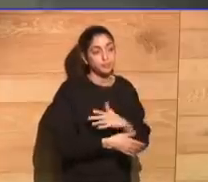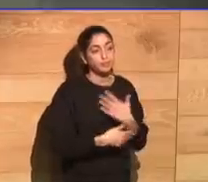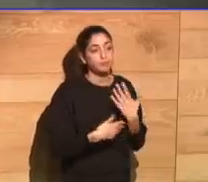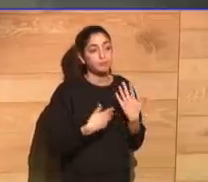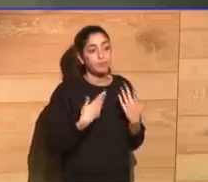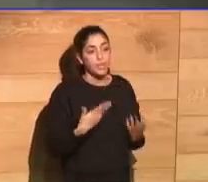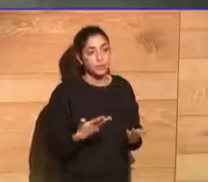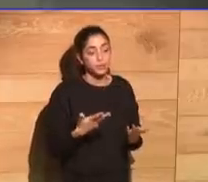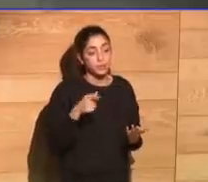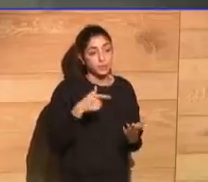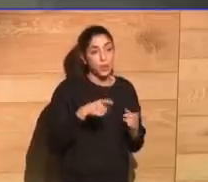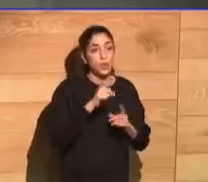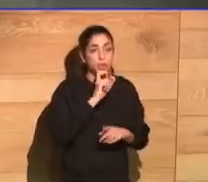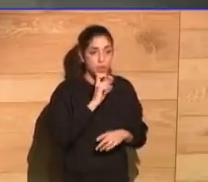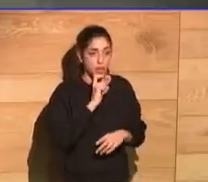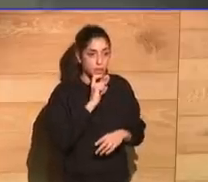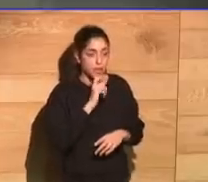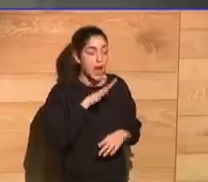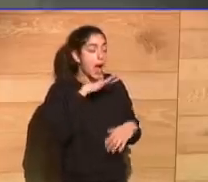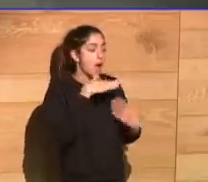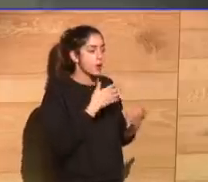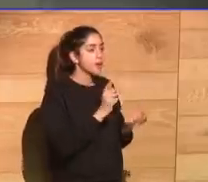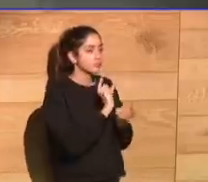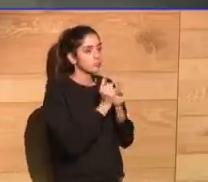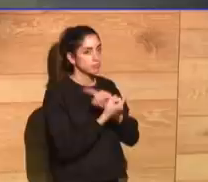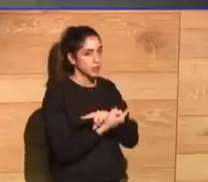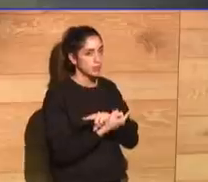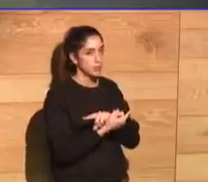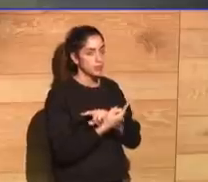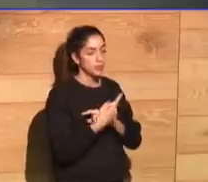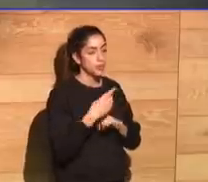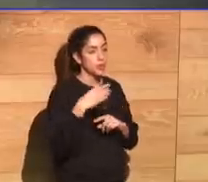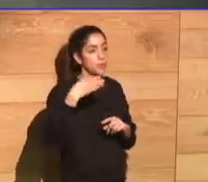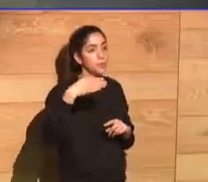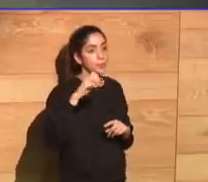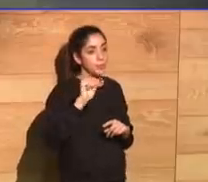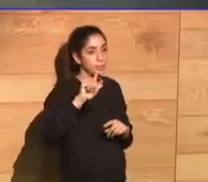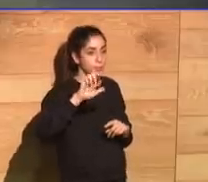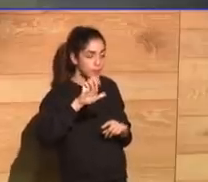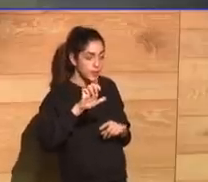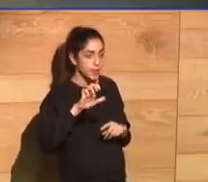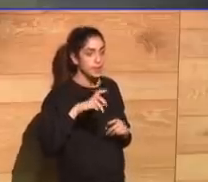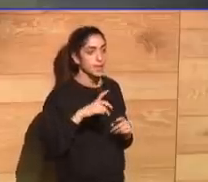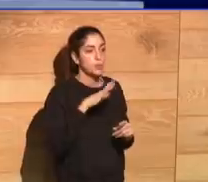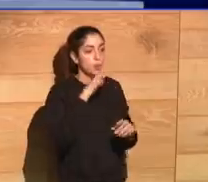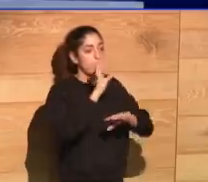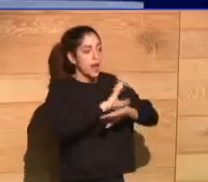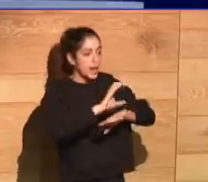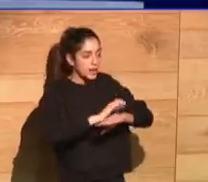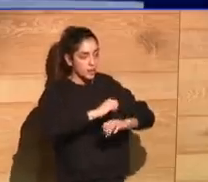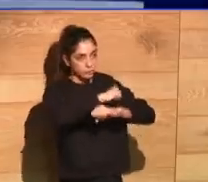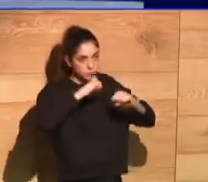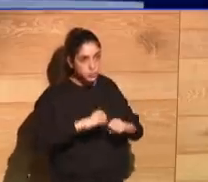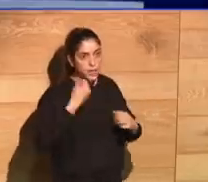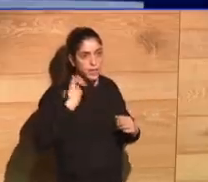ya es muy difícil. Sí, ahora ha cambiado un poco, y Christian Bale es un ejemplo, Daniel Craig es otro ejemplo, vienen con carreras ya muy sólidas y son capaces